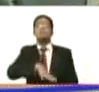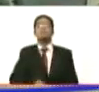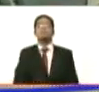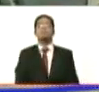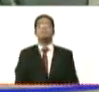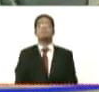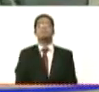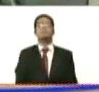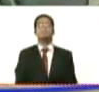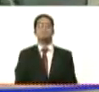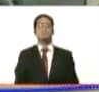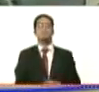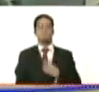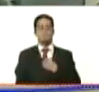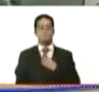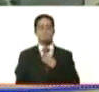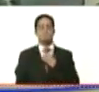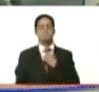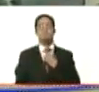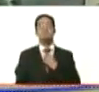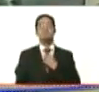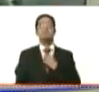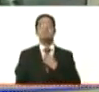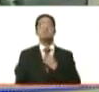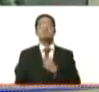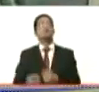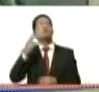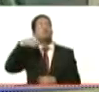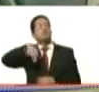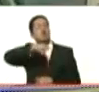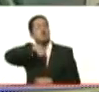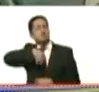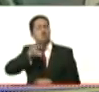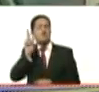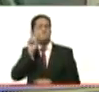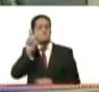Habíamos visto 2 siglos de traiciones,